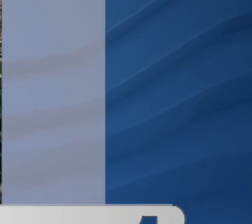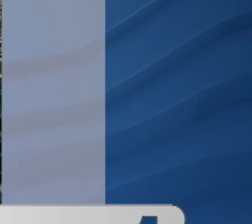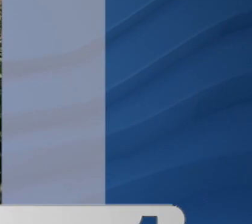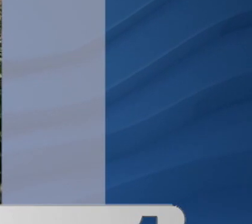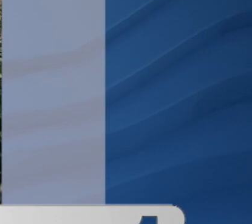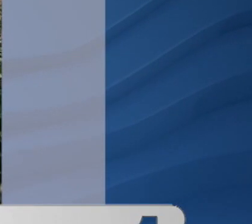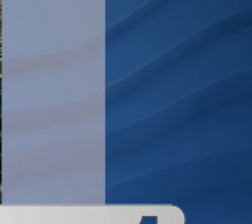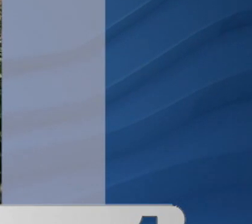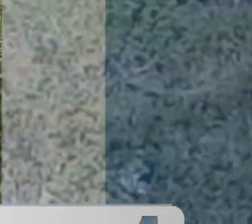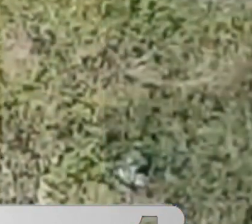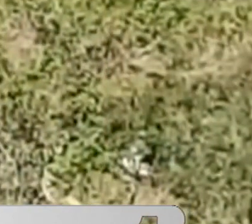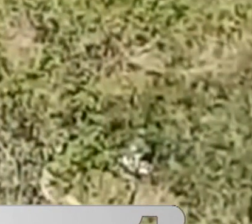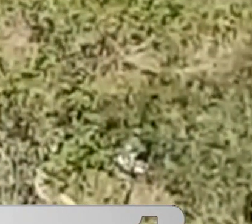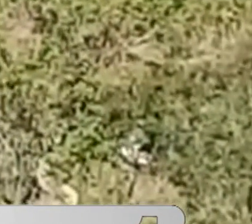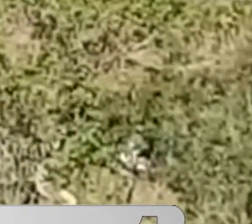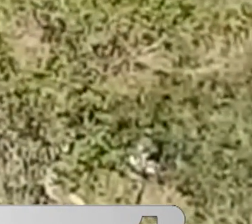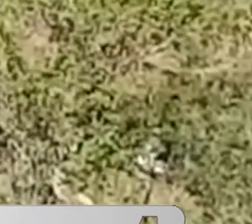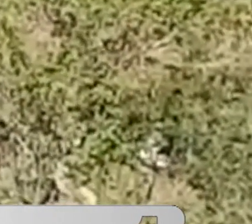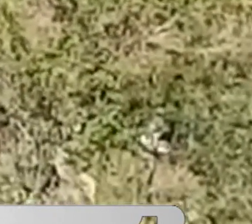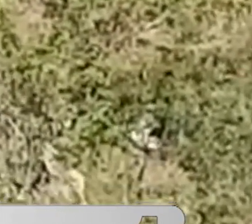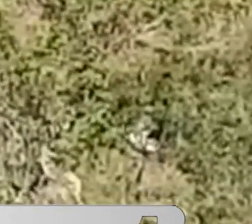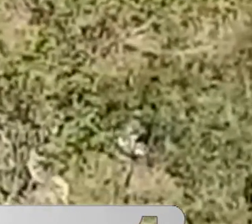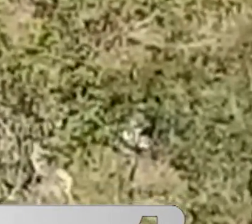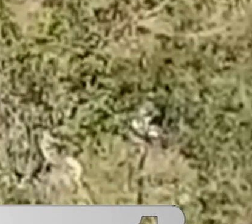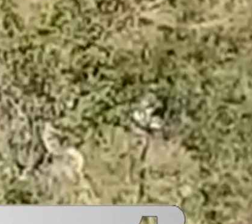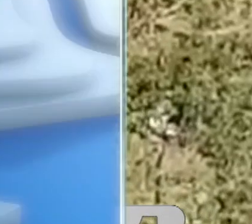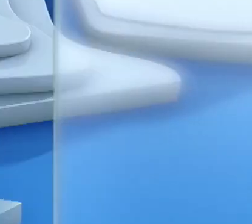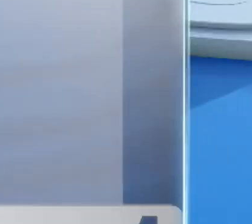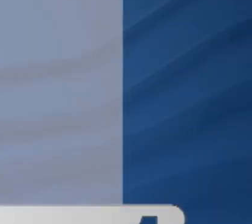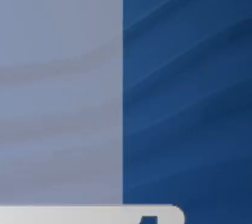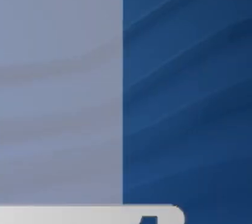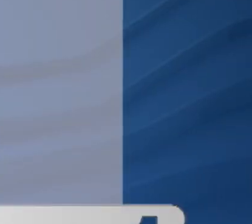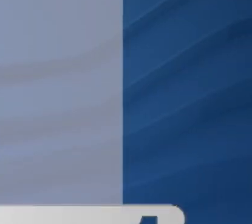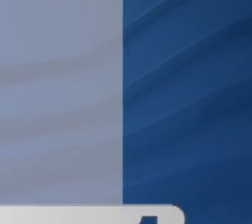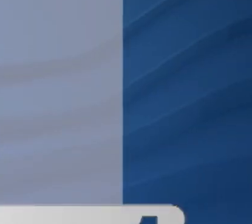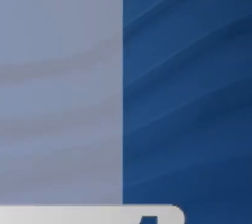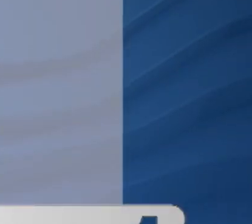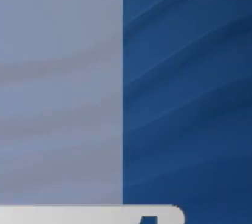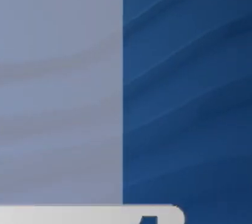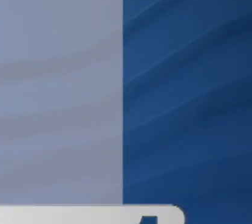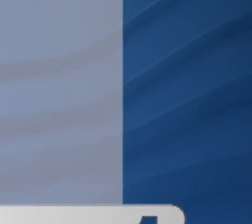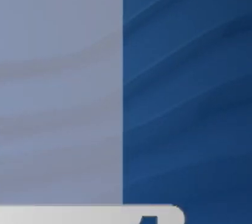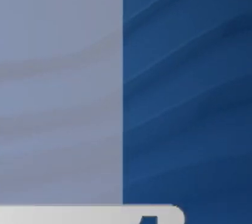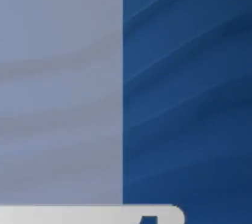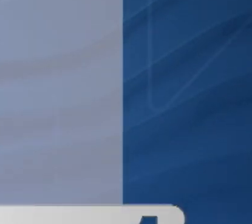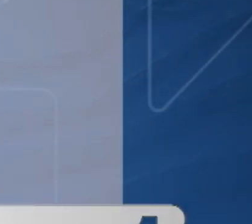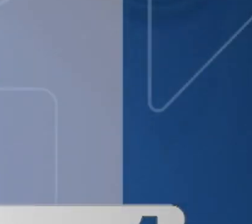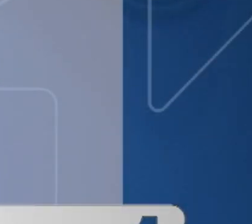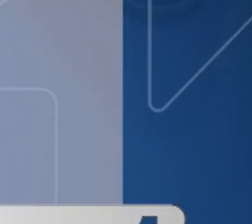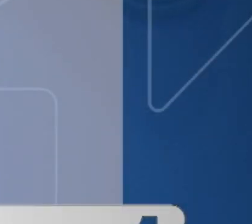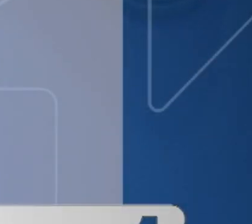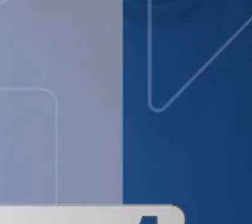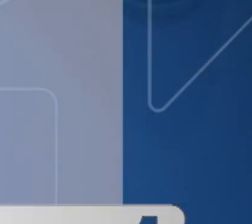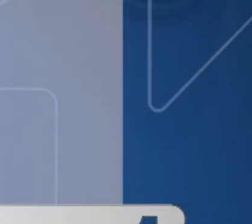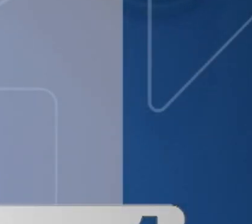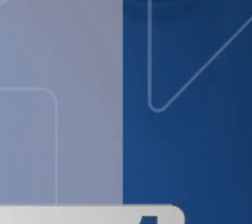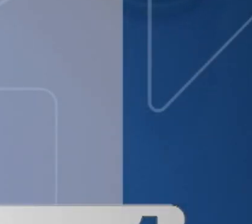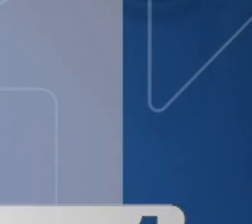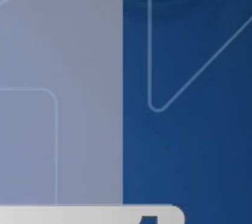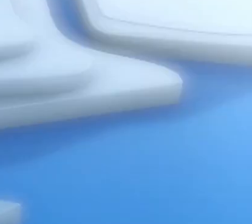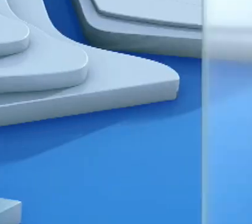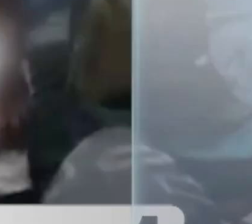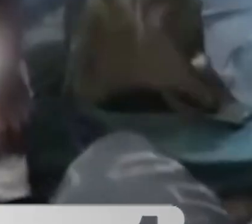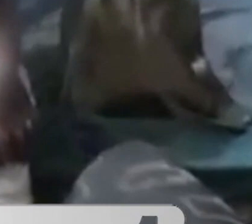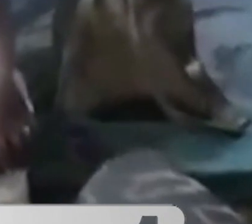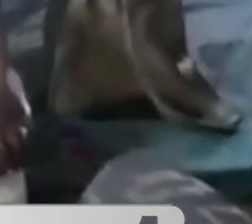Andrés, Santander. Niños heridos se recuperan. Calamidad pública en el Valle del Cauca por emergencia de